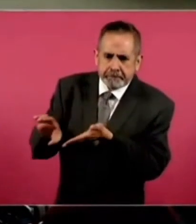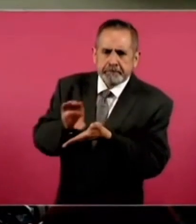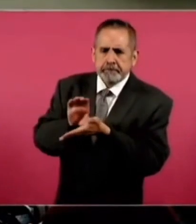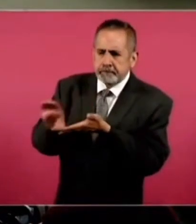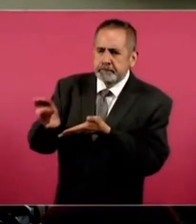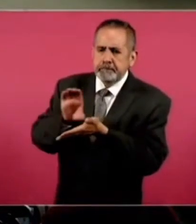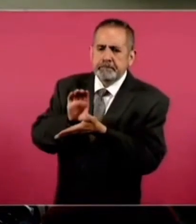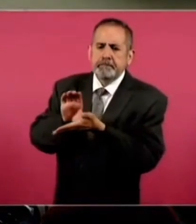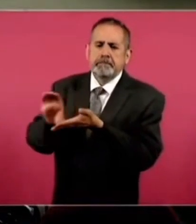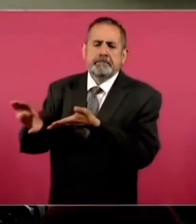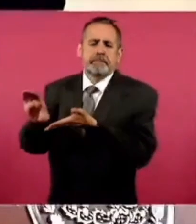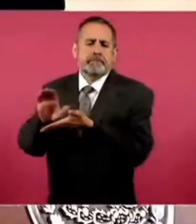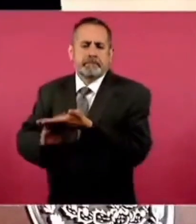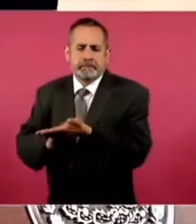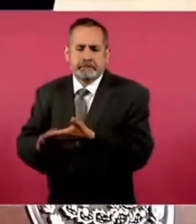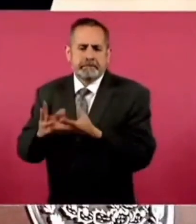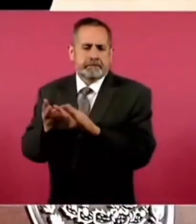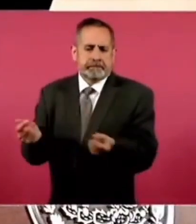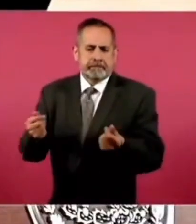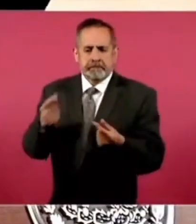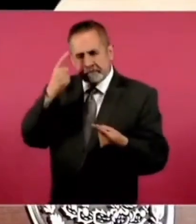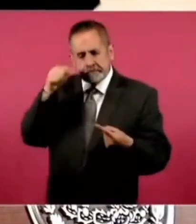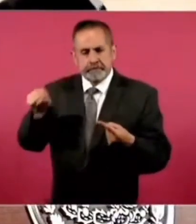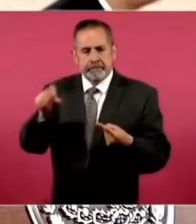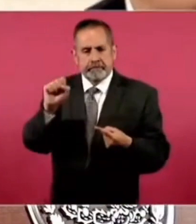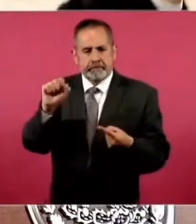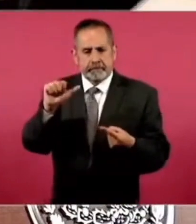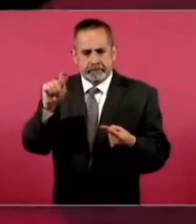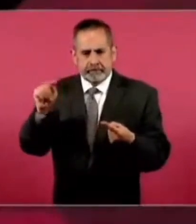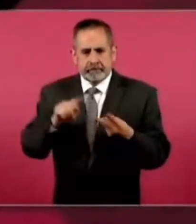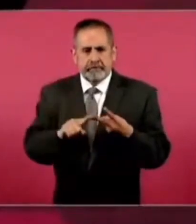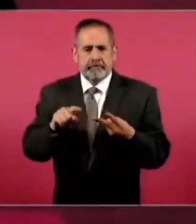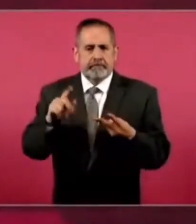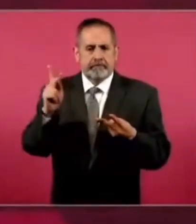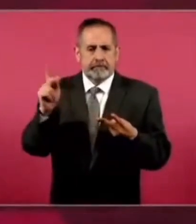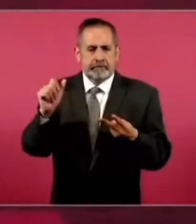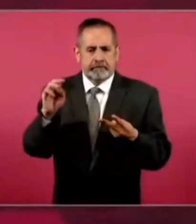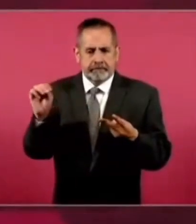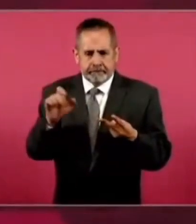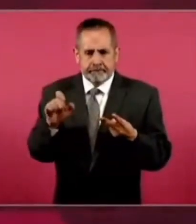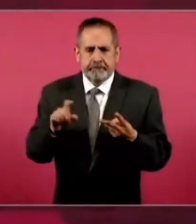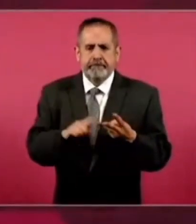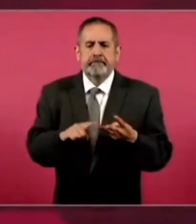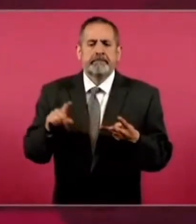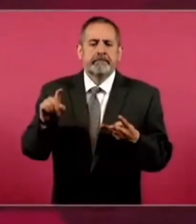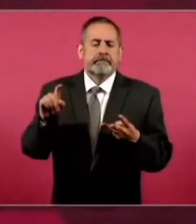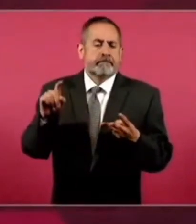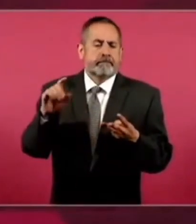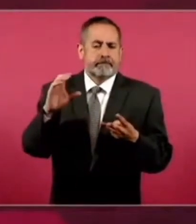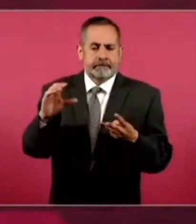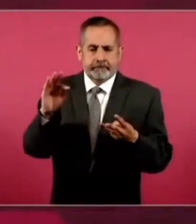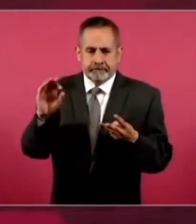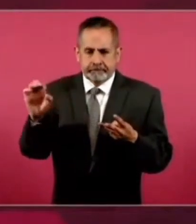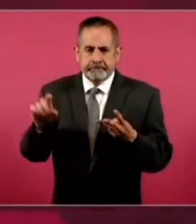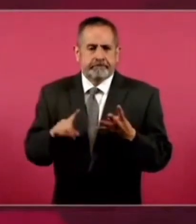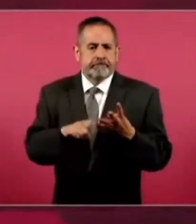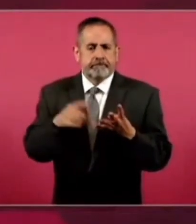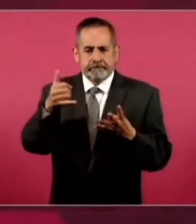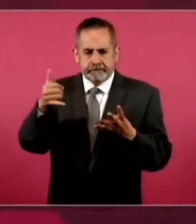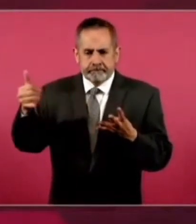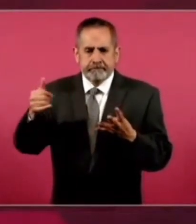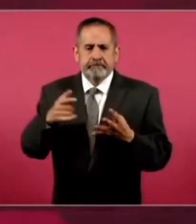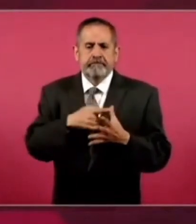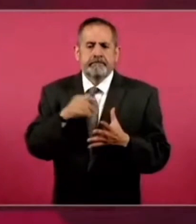a Pemex, a la Comisión Federal de Electricidad, ayudar a que consigan un acuerdo con el Infonavit, con el